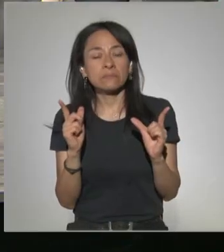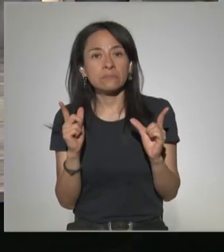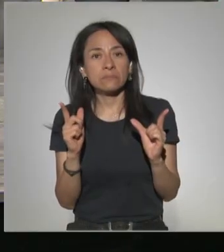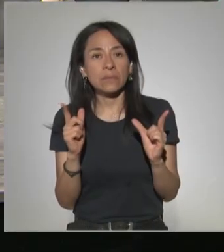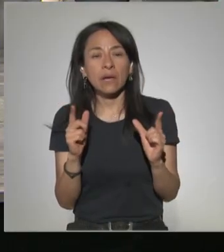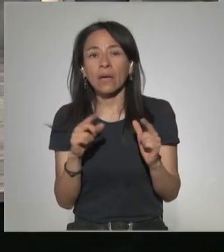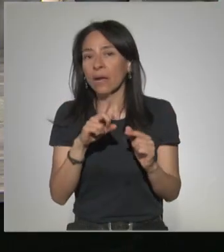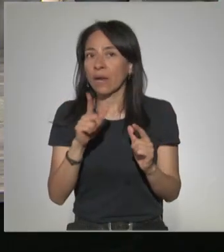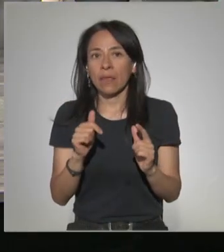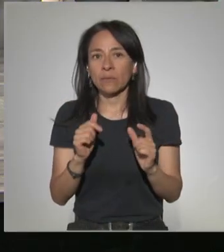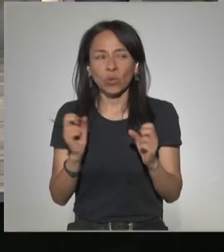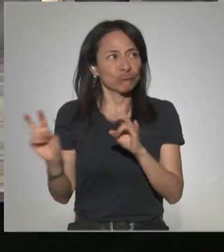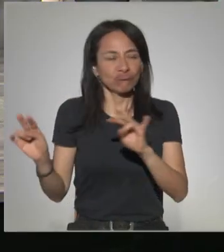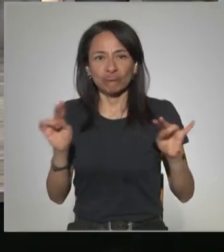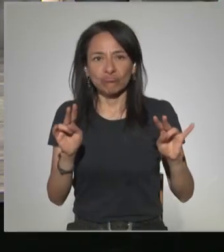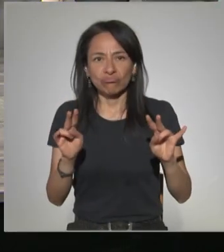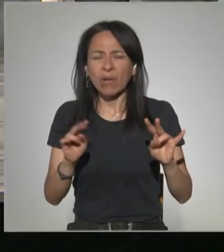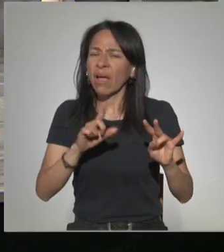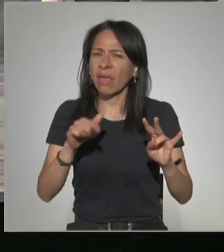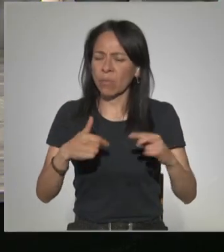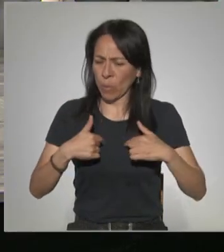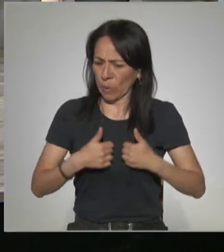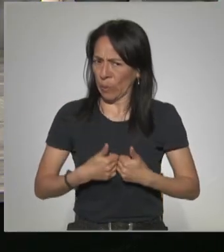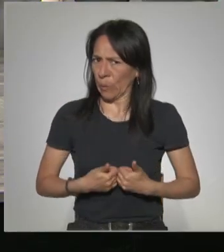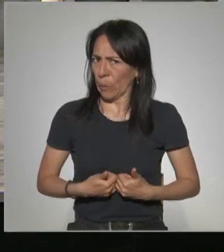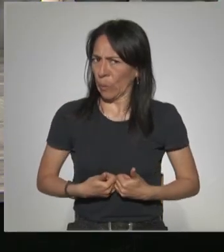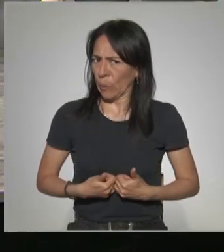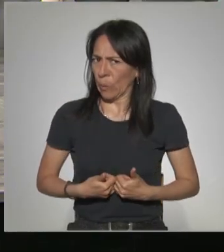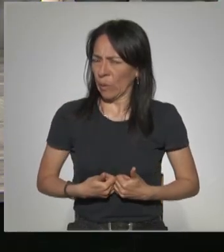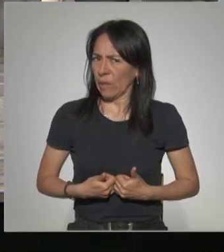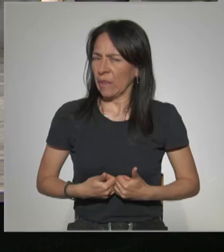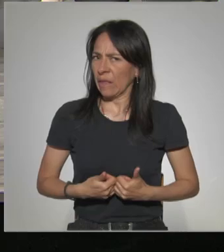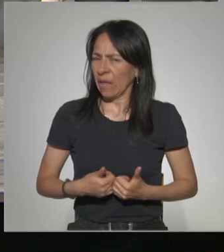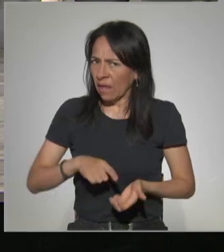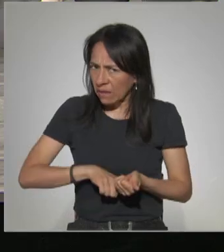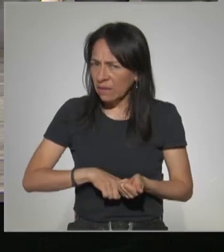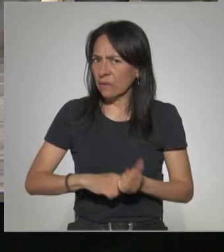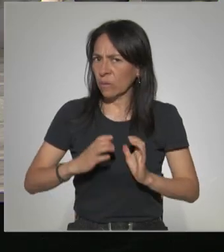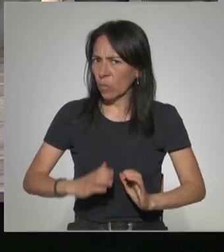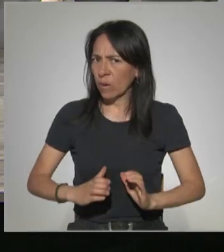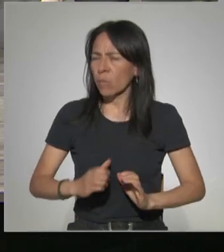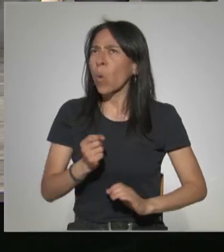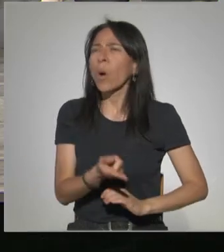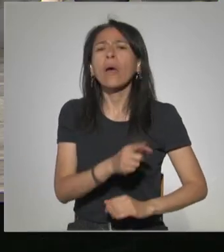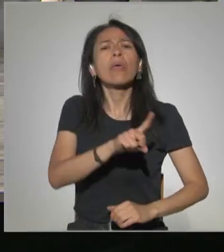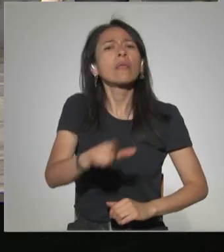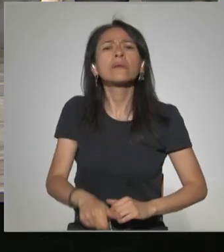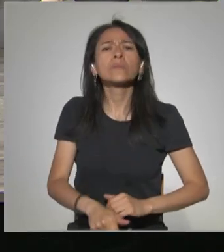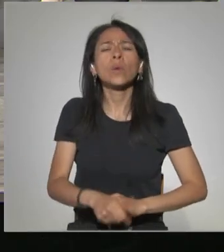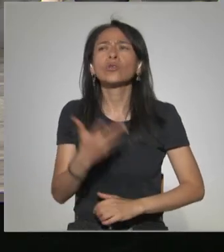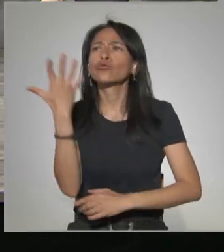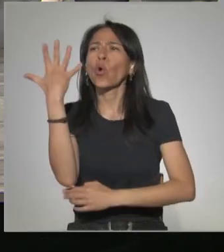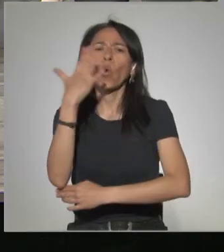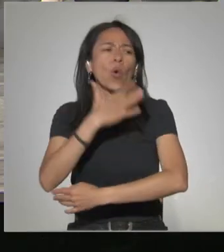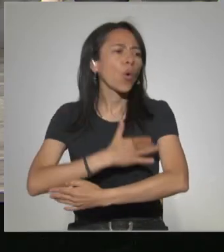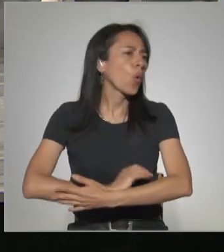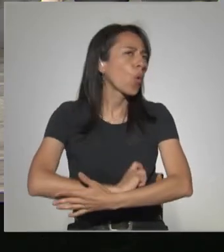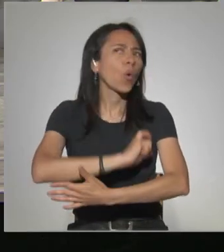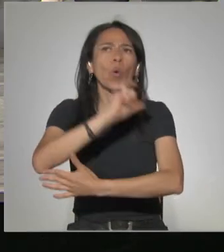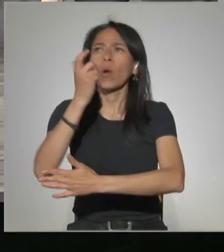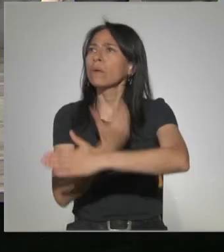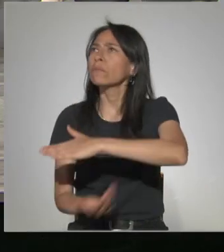o desaparece y en la noche vuelve a aparecer o se baja, o ¿cómo está en el cuerpo? O sea, ¿cómo se queda? No,